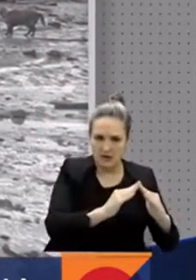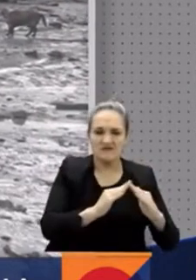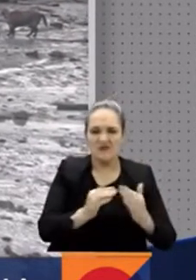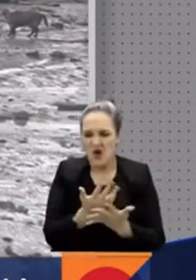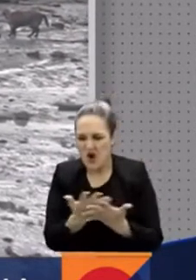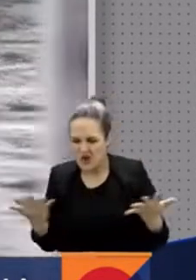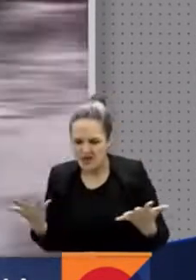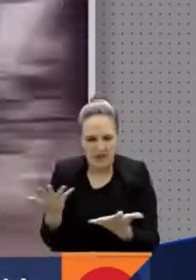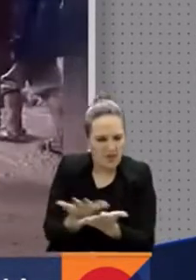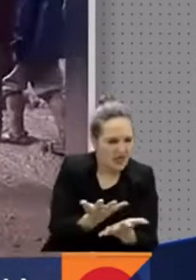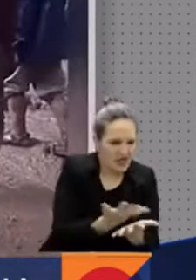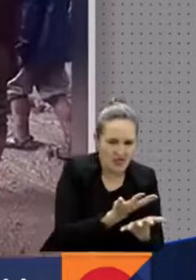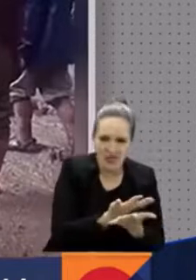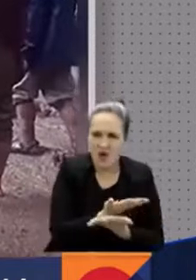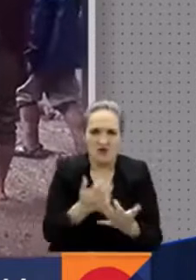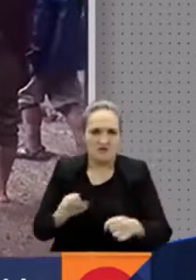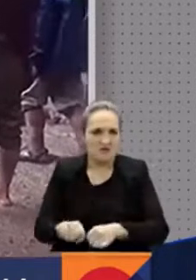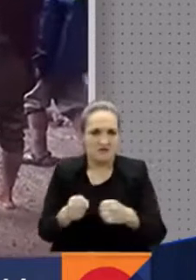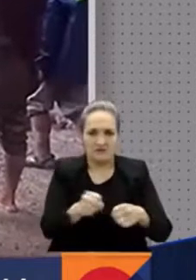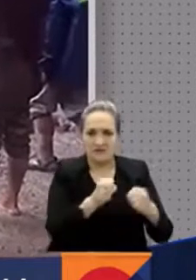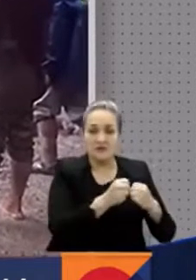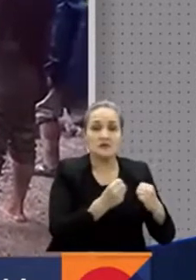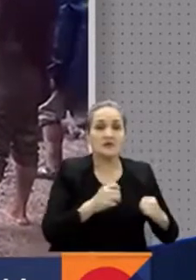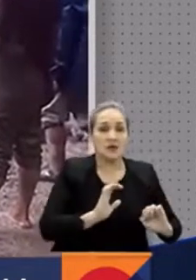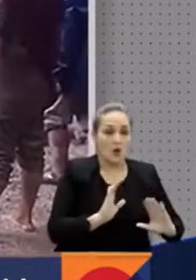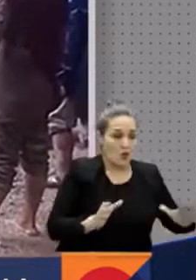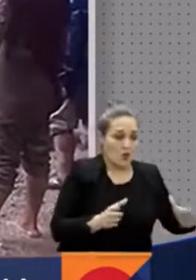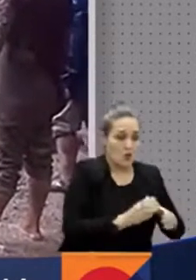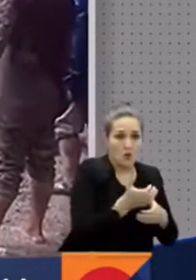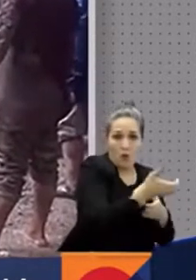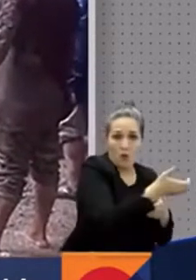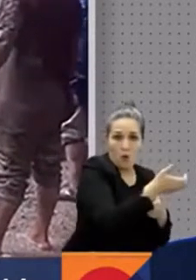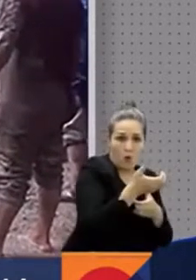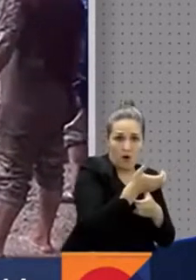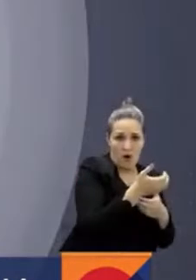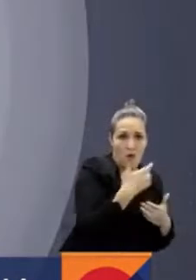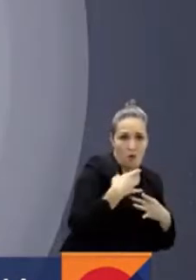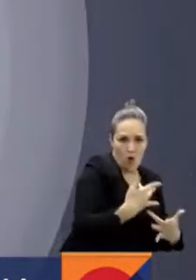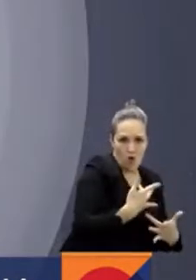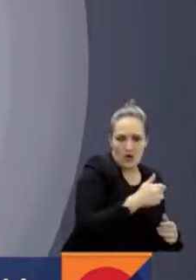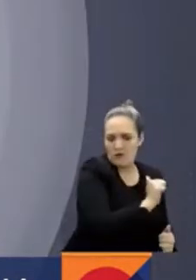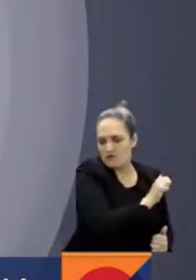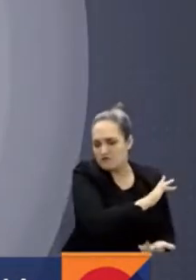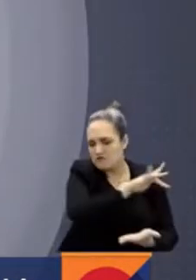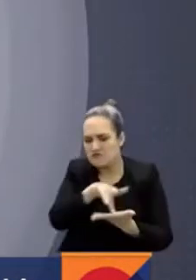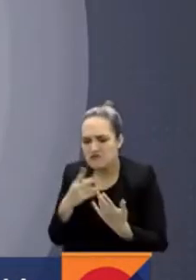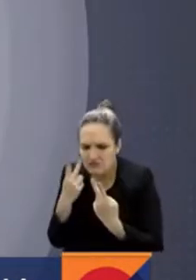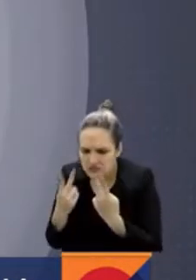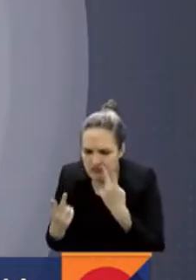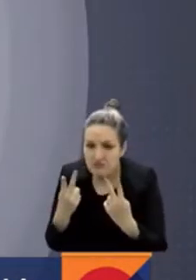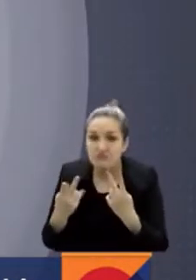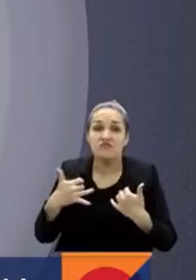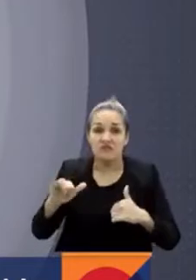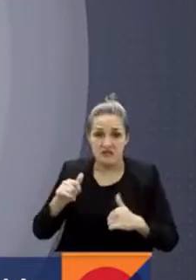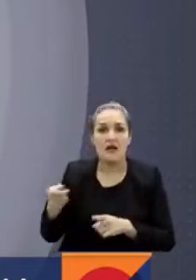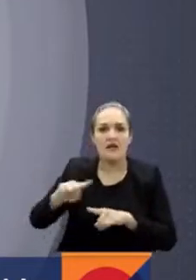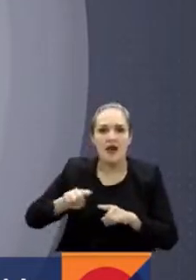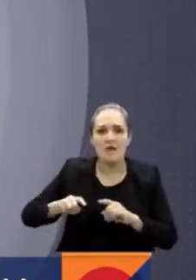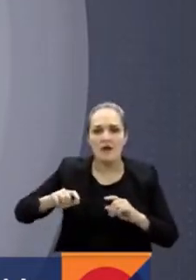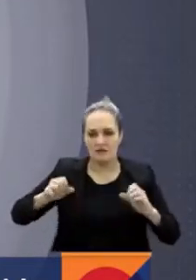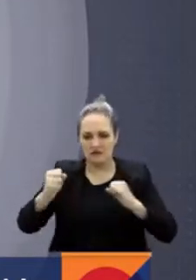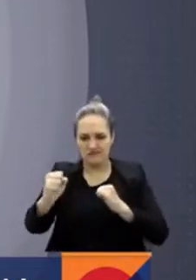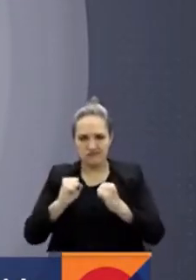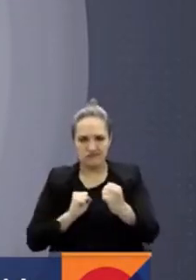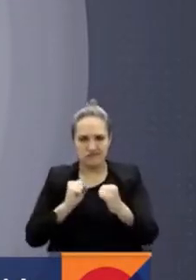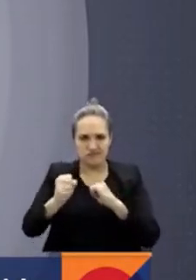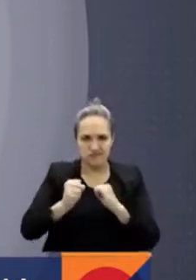enseres. Evento atendido por el Cuerpo de Bomberos Voluntario. Las autoridades confirmaron que ya hay maquinaria amarilla trabajando en el sector